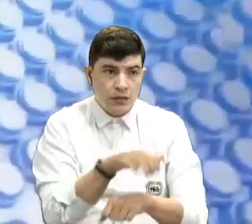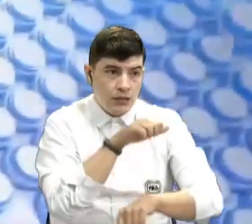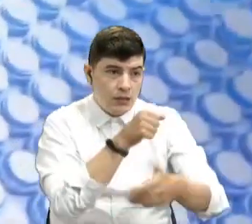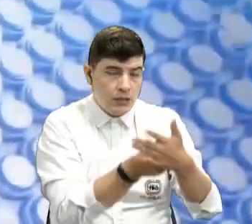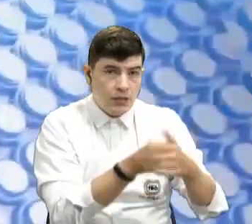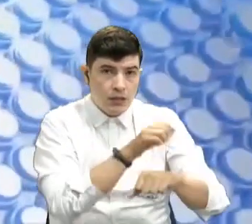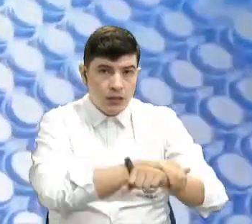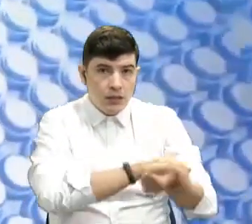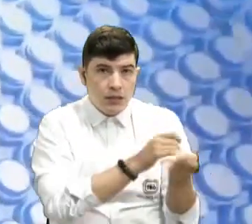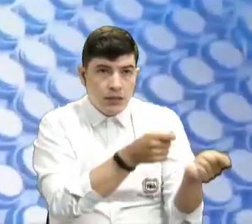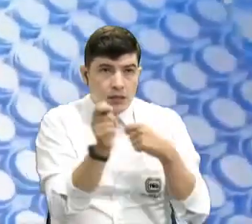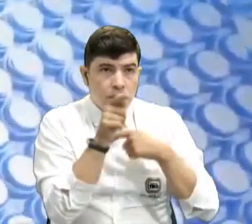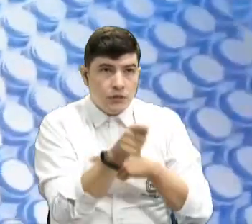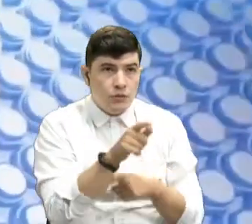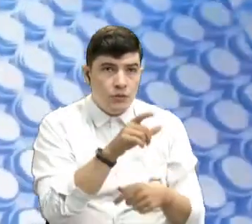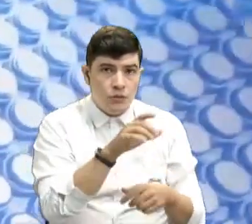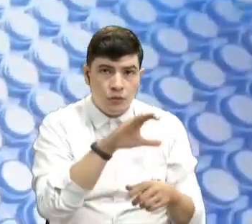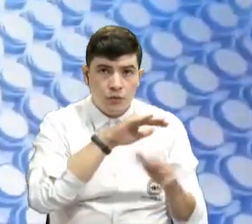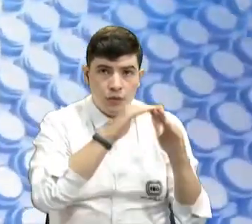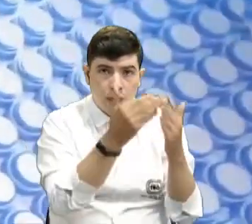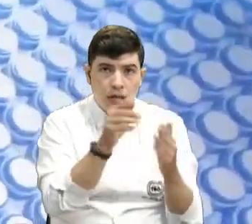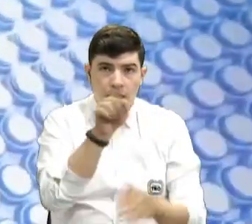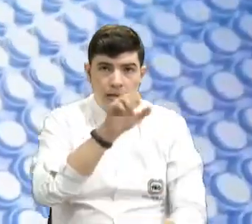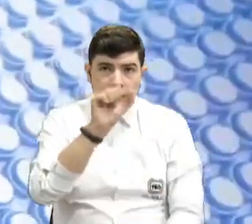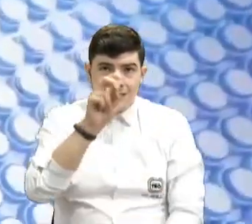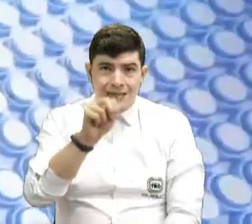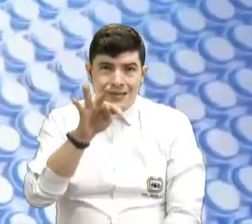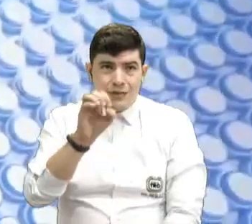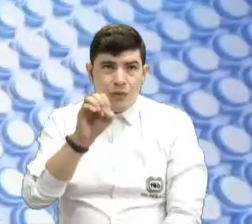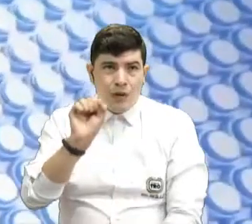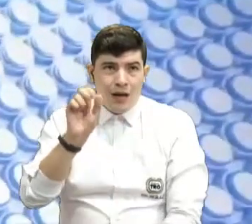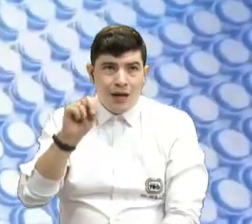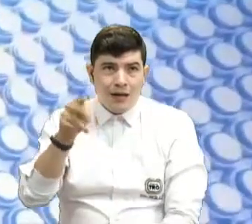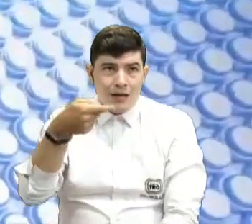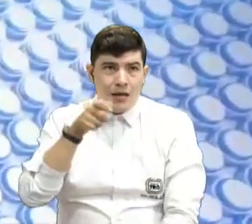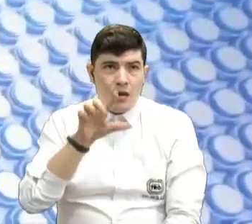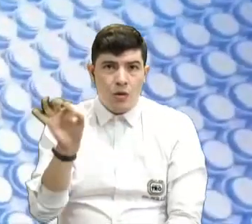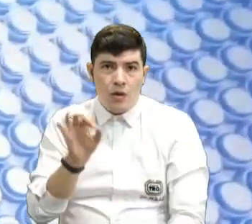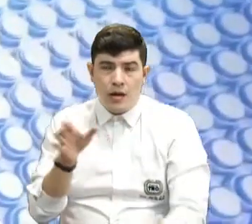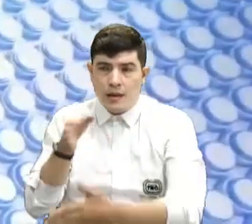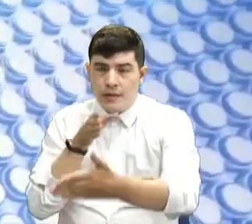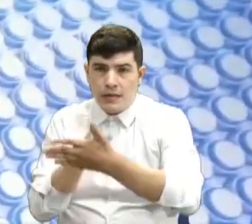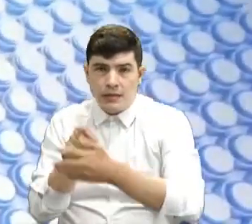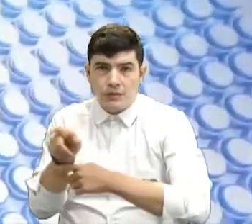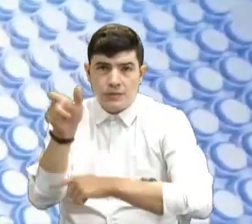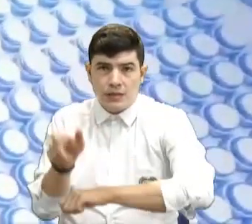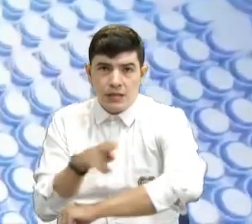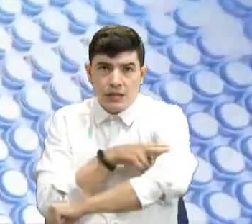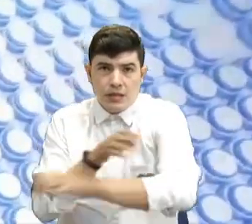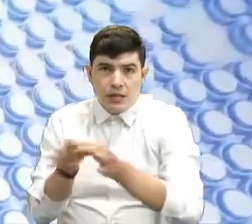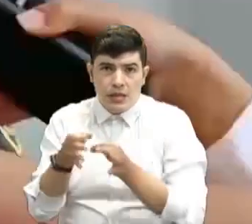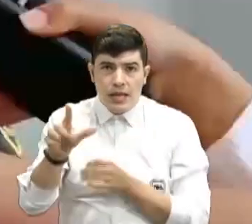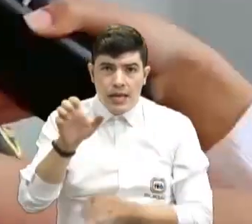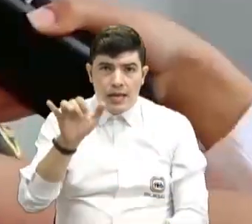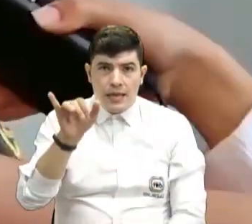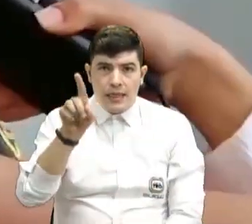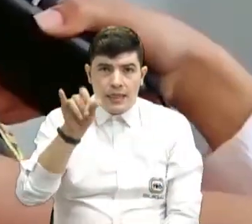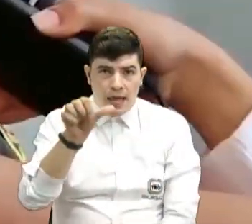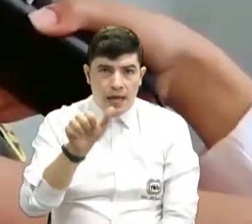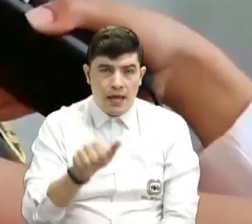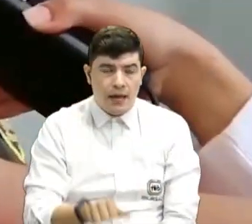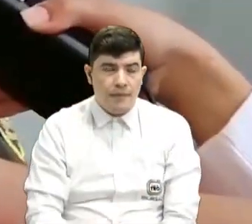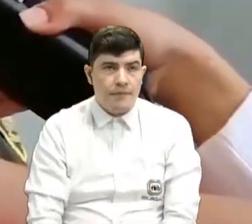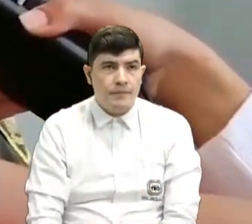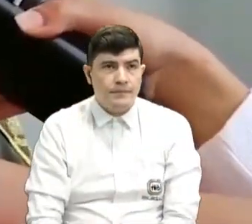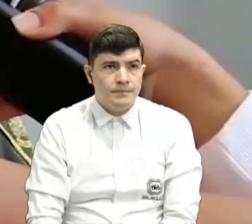a la rectora del Colegio Santo Ángel, Janet Payares Ramírez, o como la amenaza a la personera municipal de Lía Judith Torres. Ya se activaron